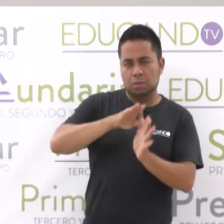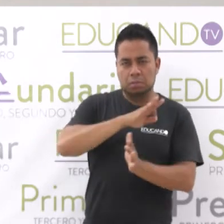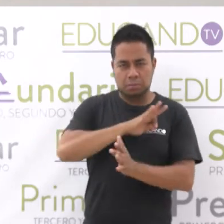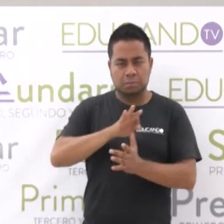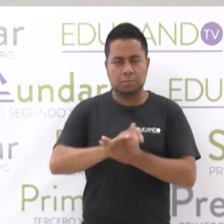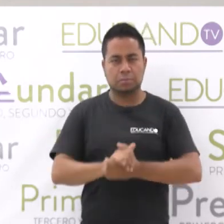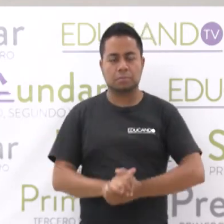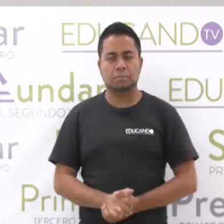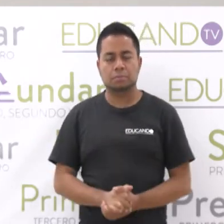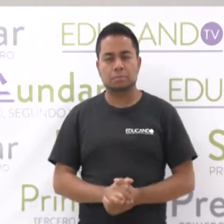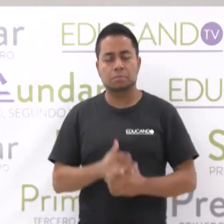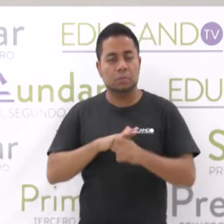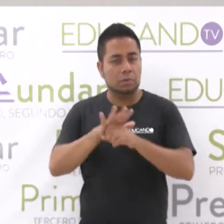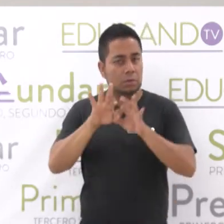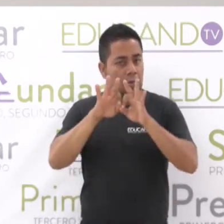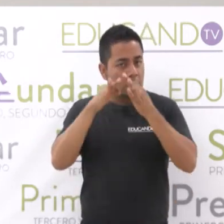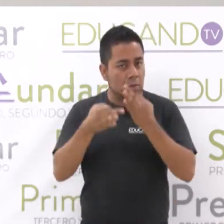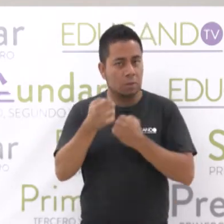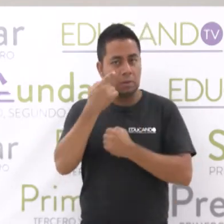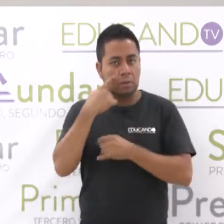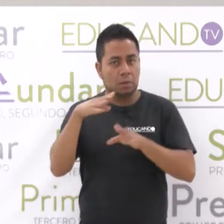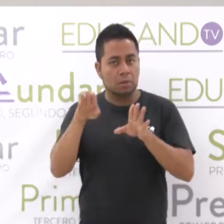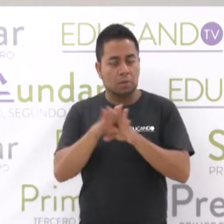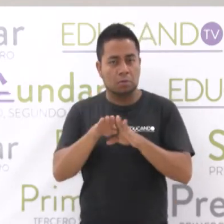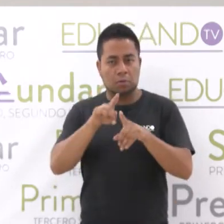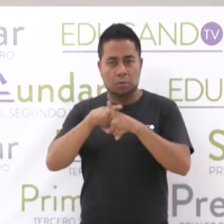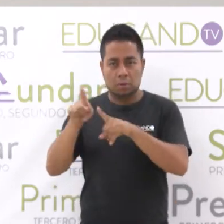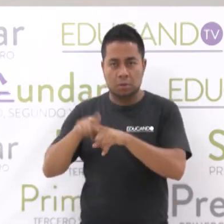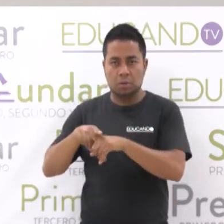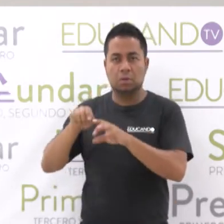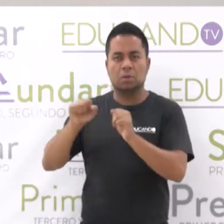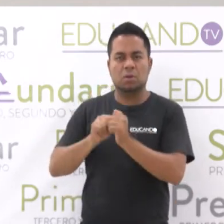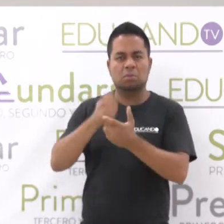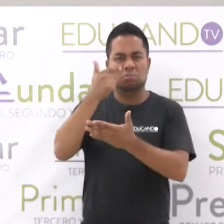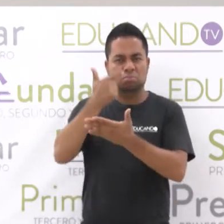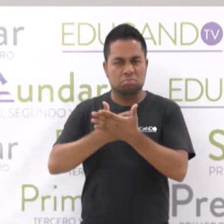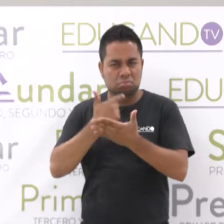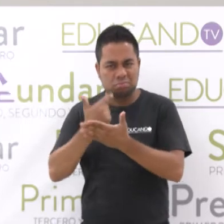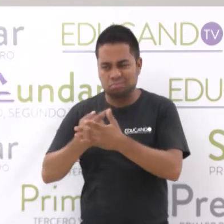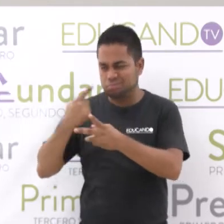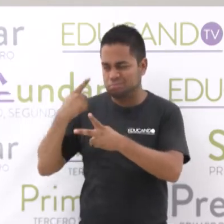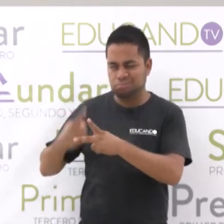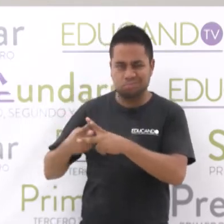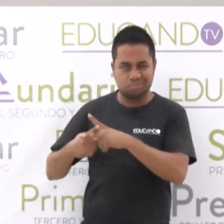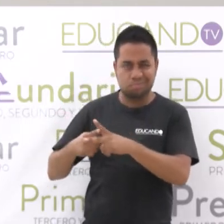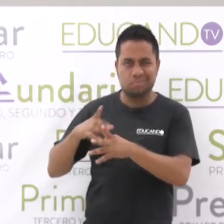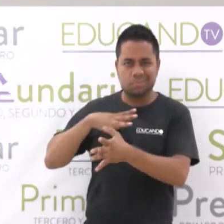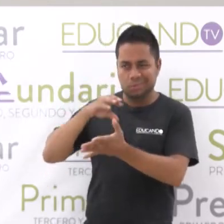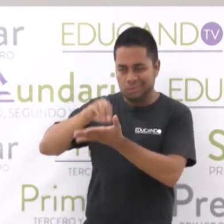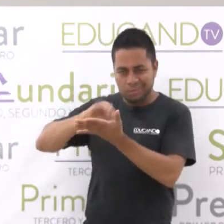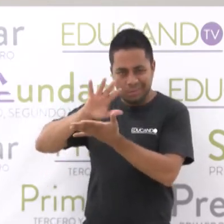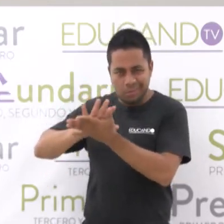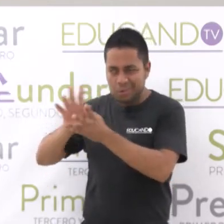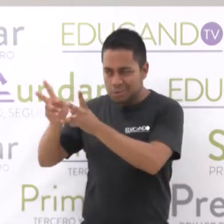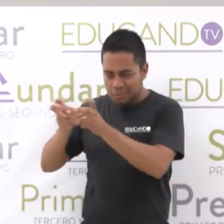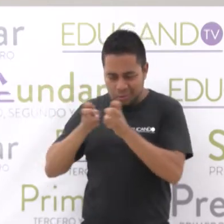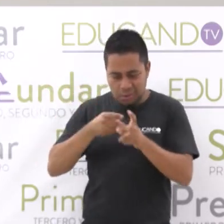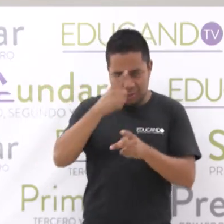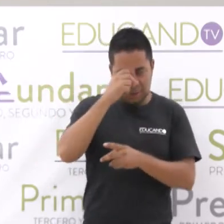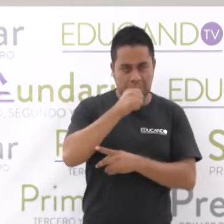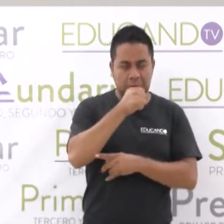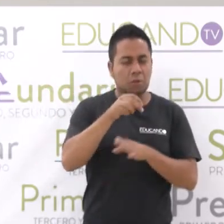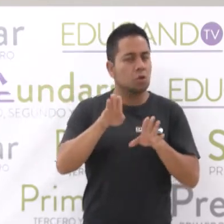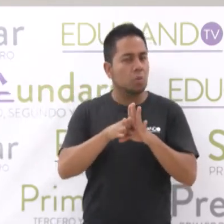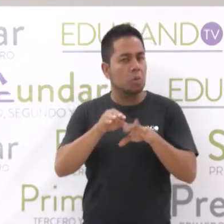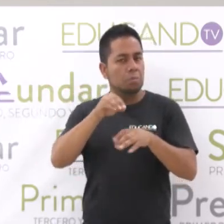esta manera es cómo se integran los datos estadísticos a un reportaje. Y para lo